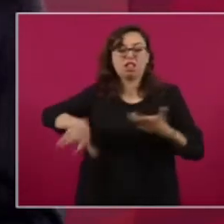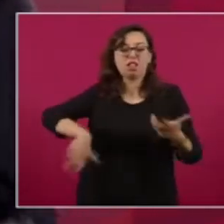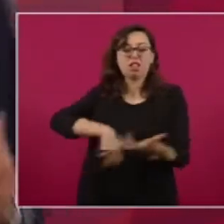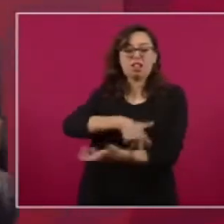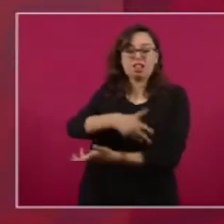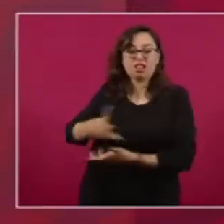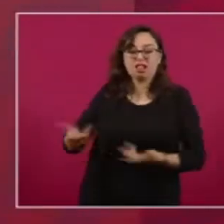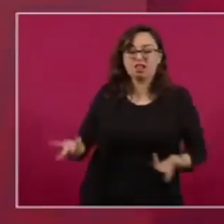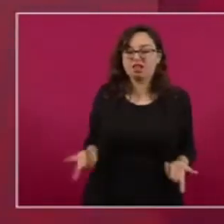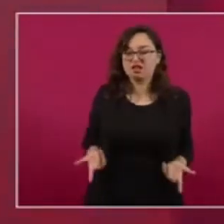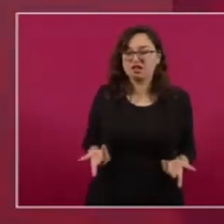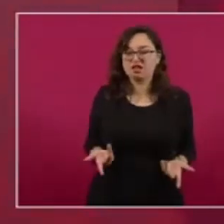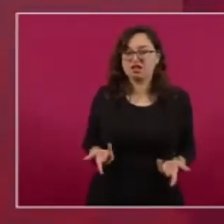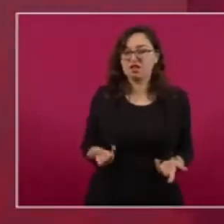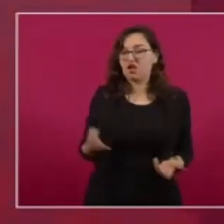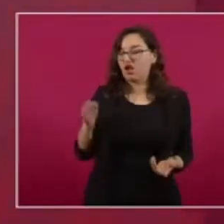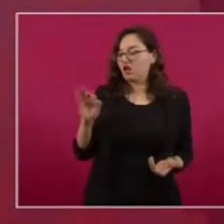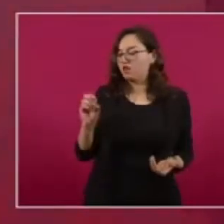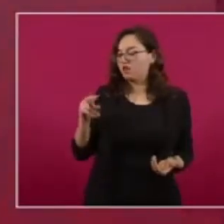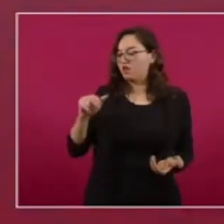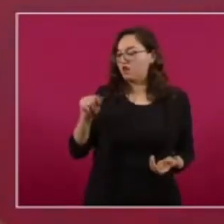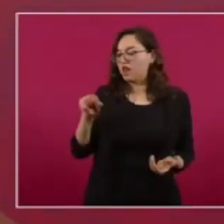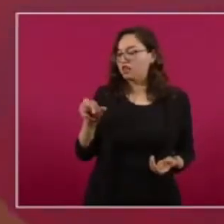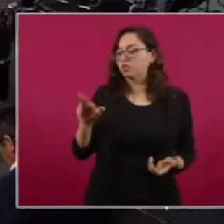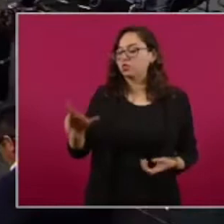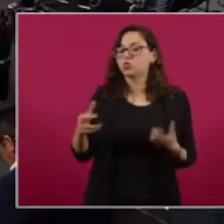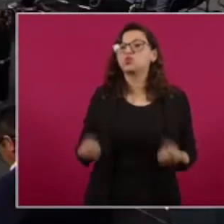o lo maneja el delegado de Fonatur.